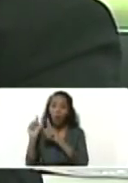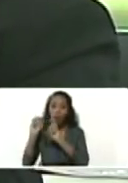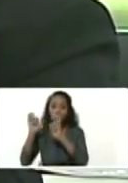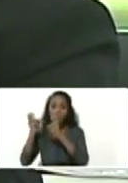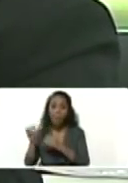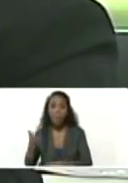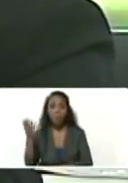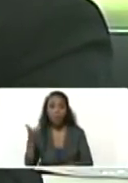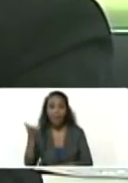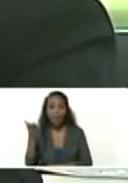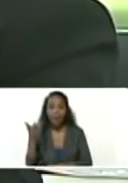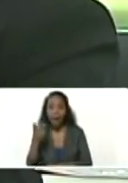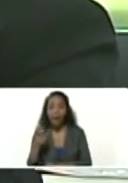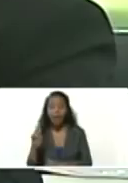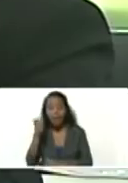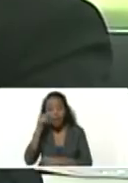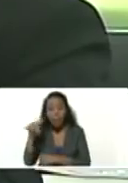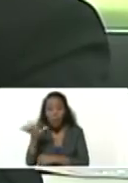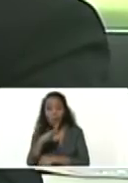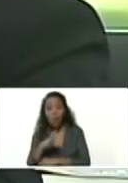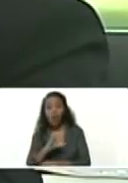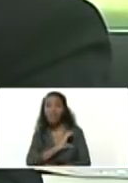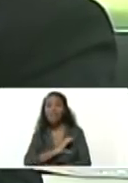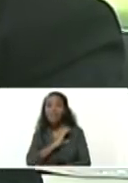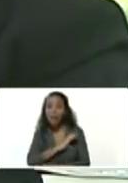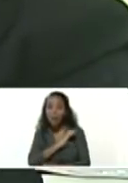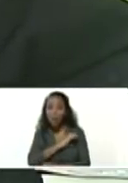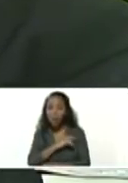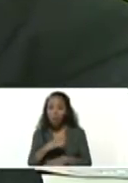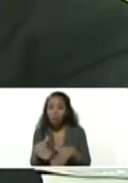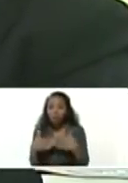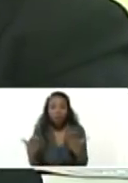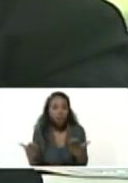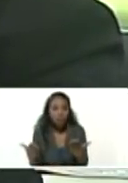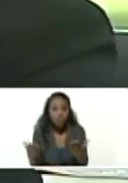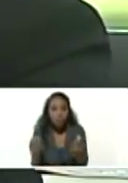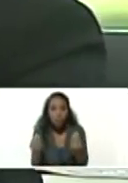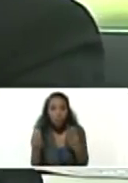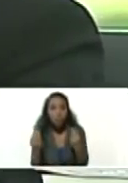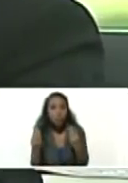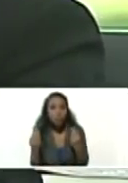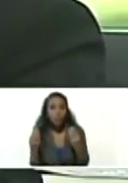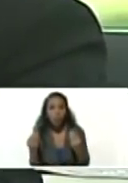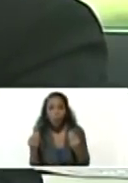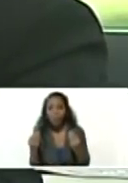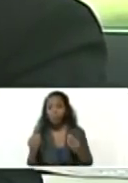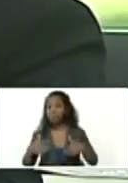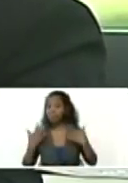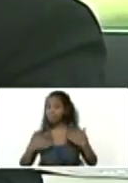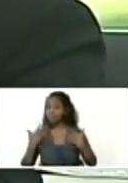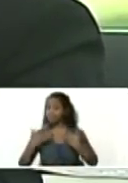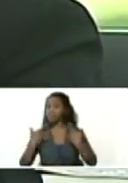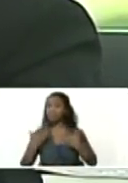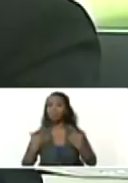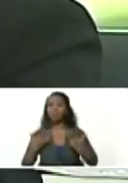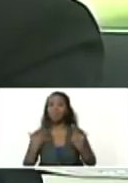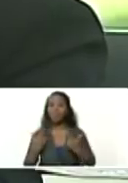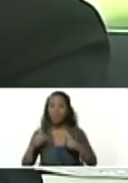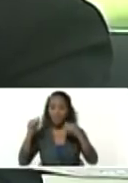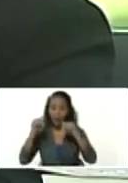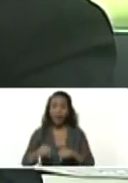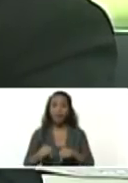importante para el pueblo cristiano y el por el cual pues ha habido tanta alegría de estar